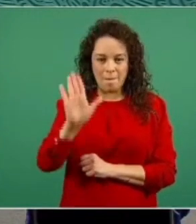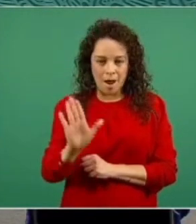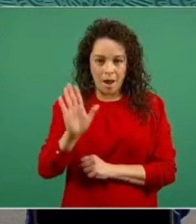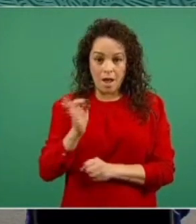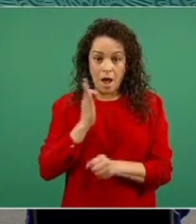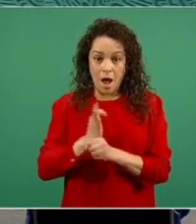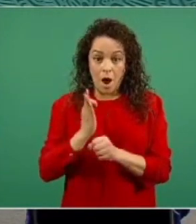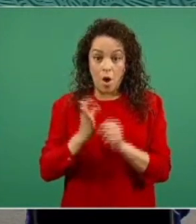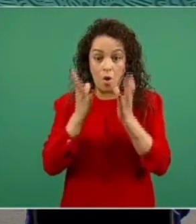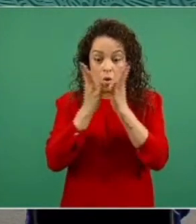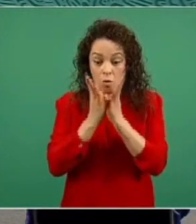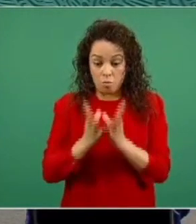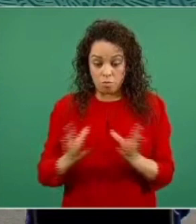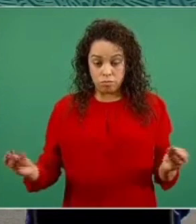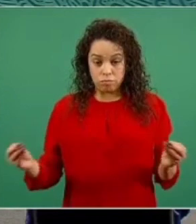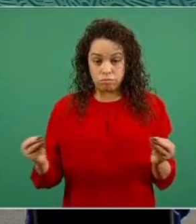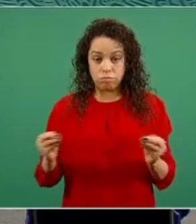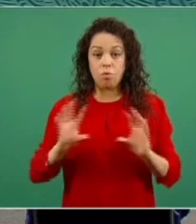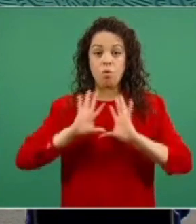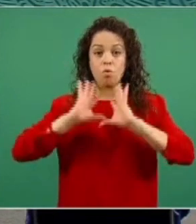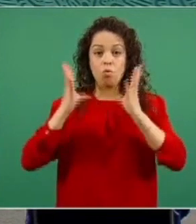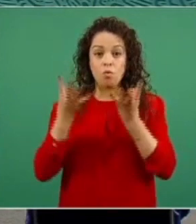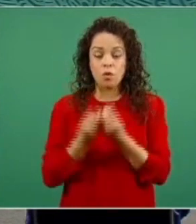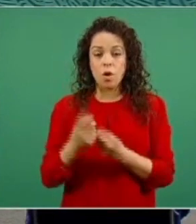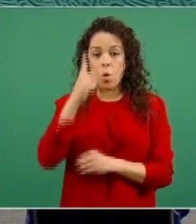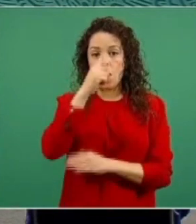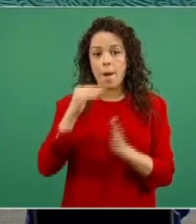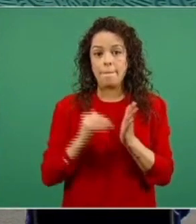personas recuperadas estimadas de